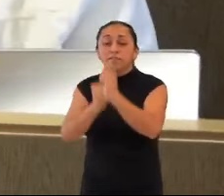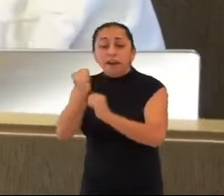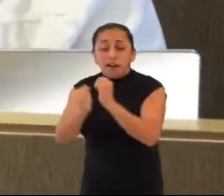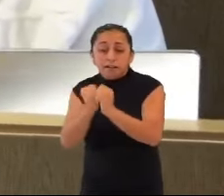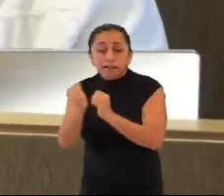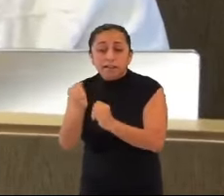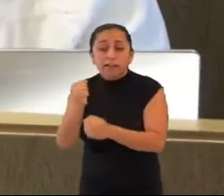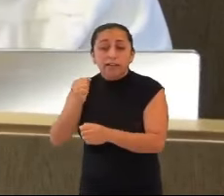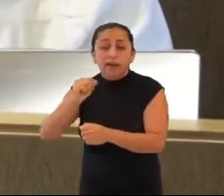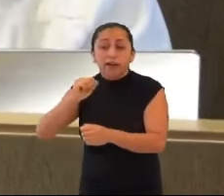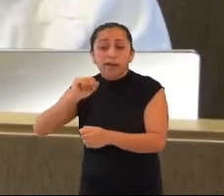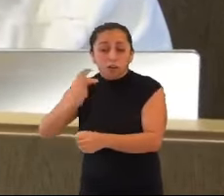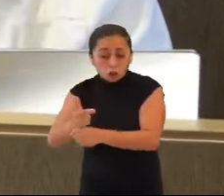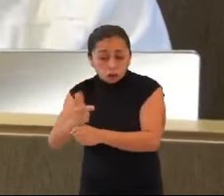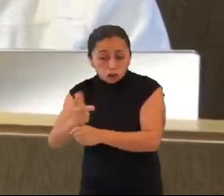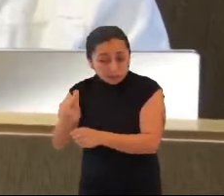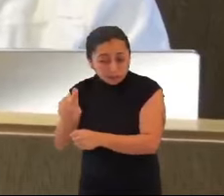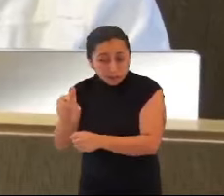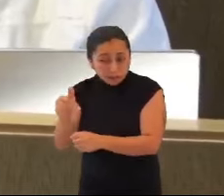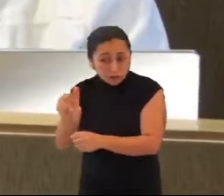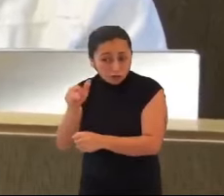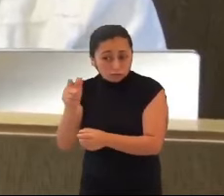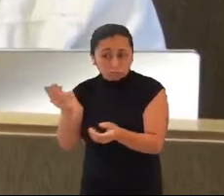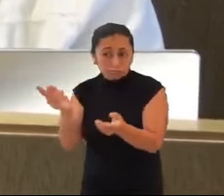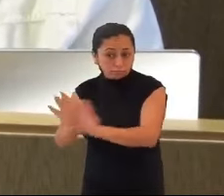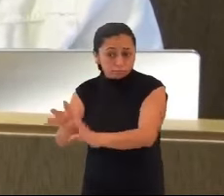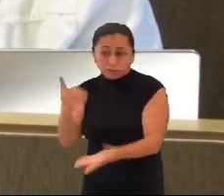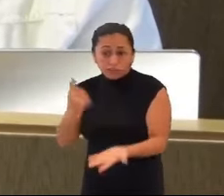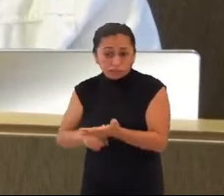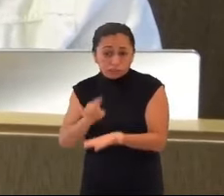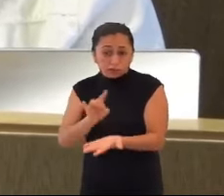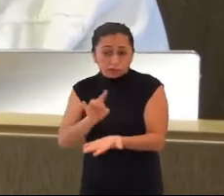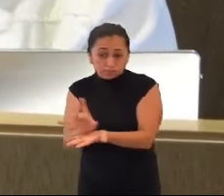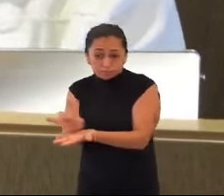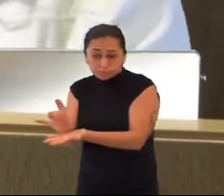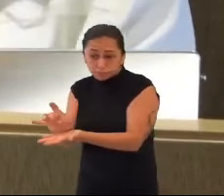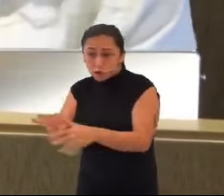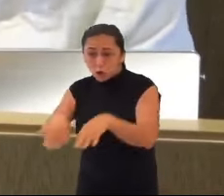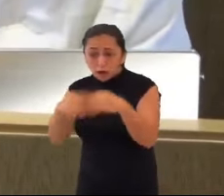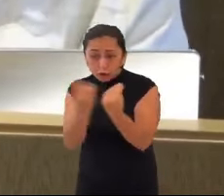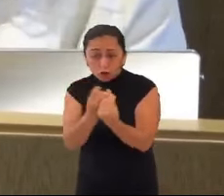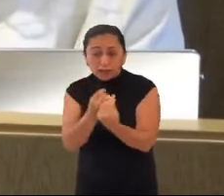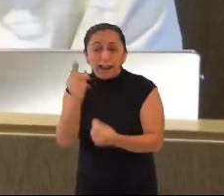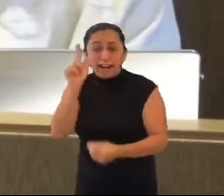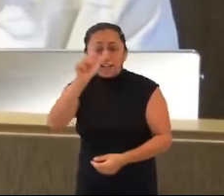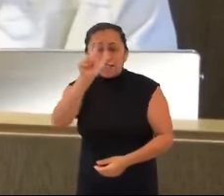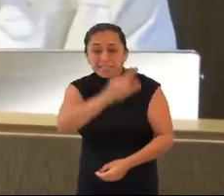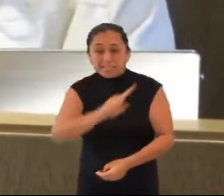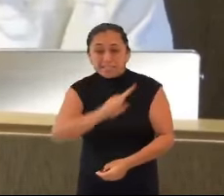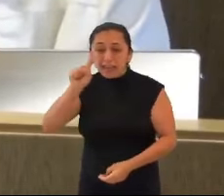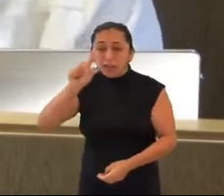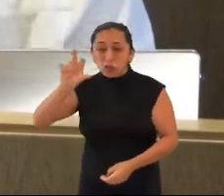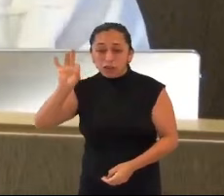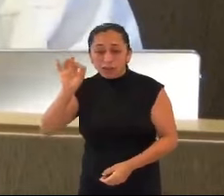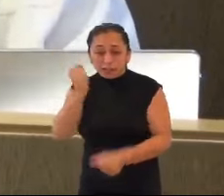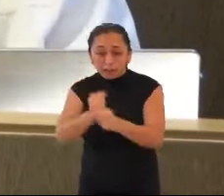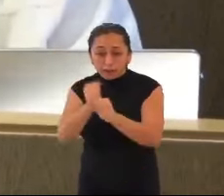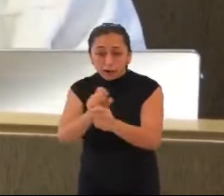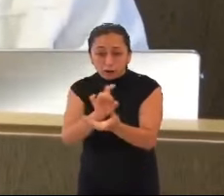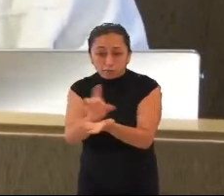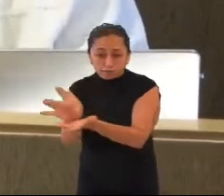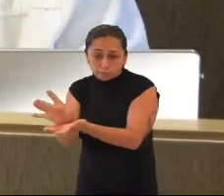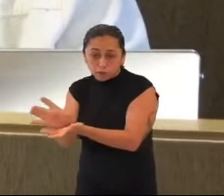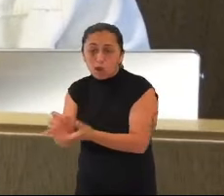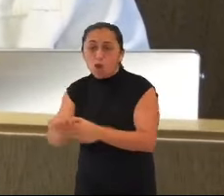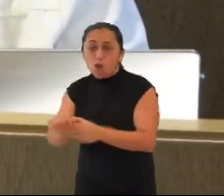el TDI, ha decidido despedir a 130 trabajadores, ha suspendido a